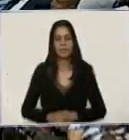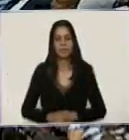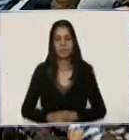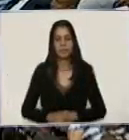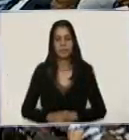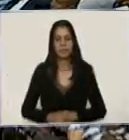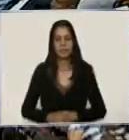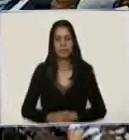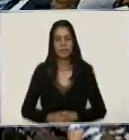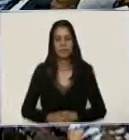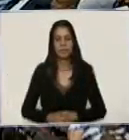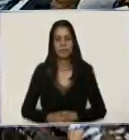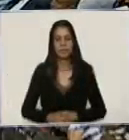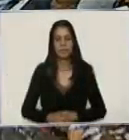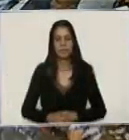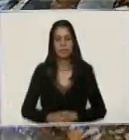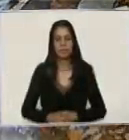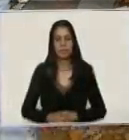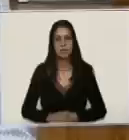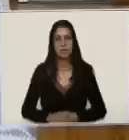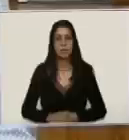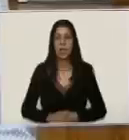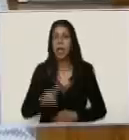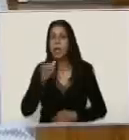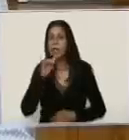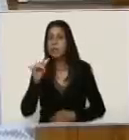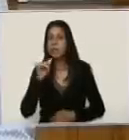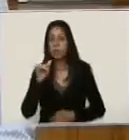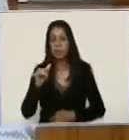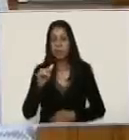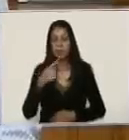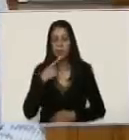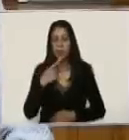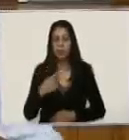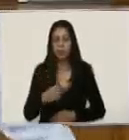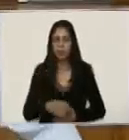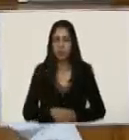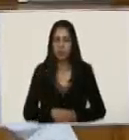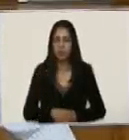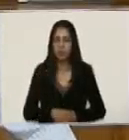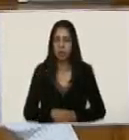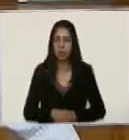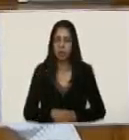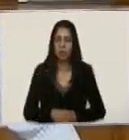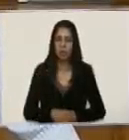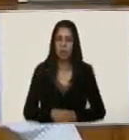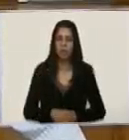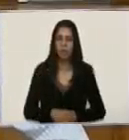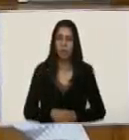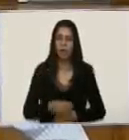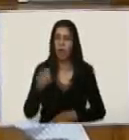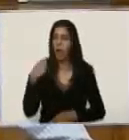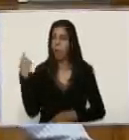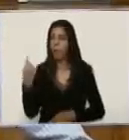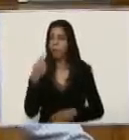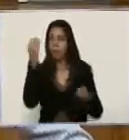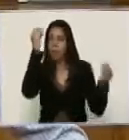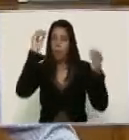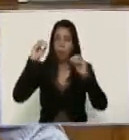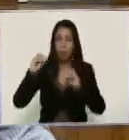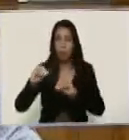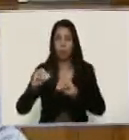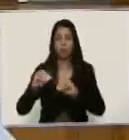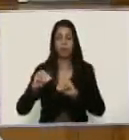Cuando le tiré esa información, oye, pero la gente respondió al unísono. Ahí no